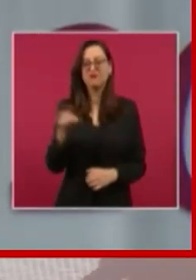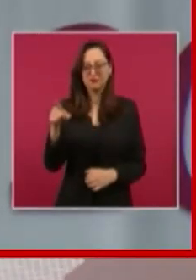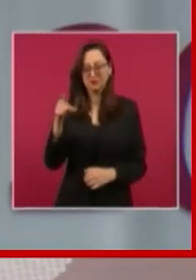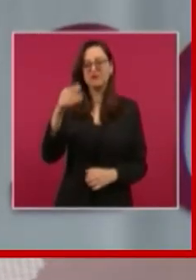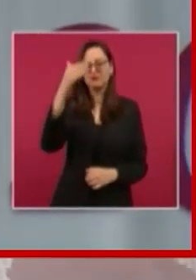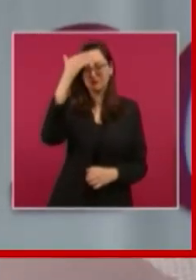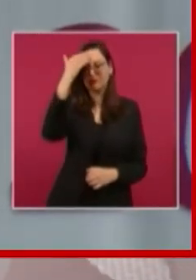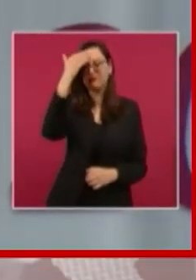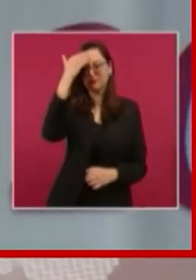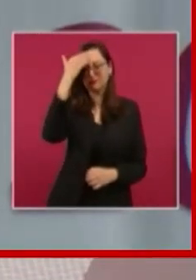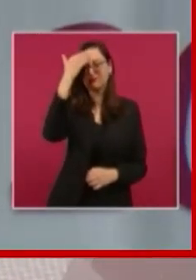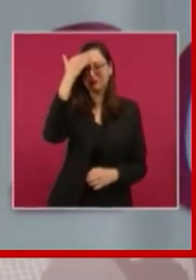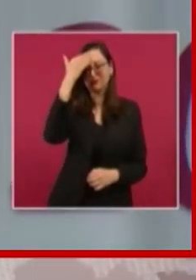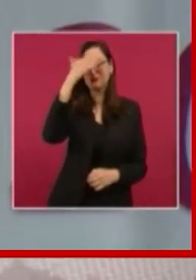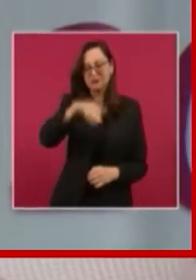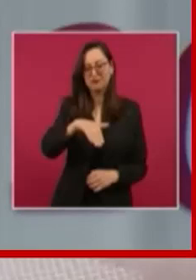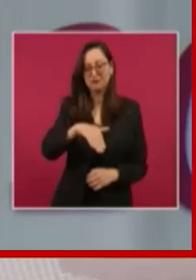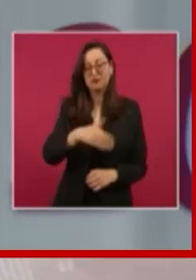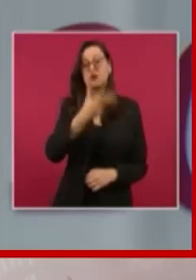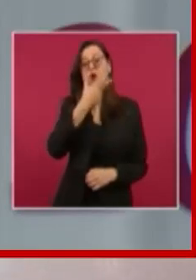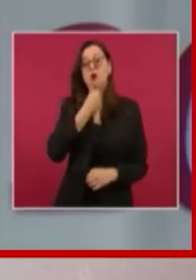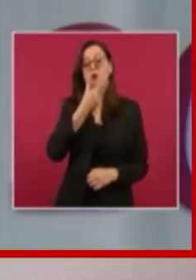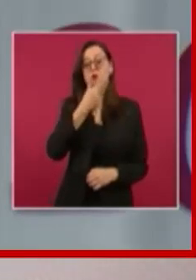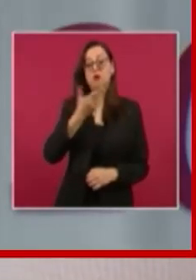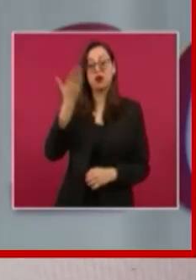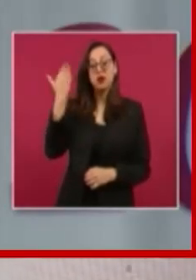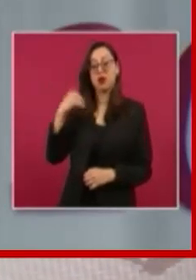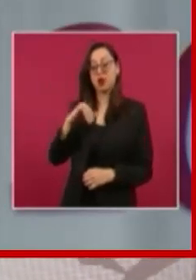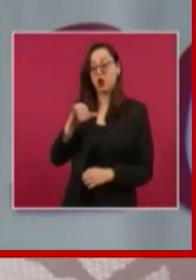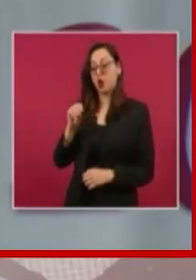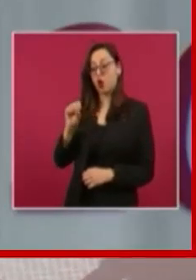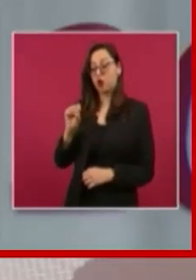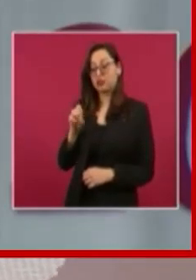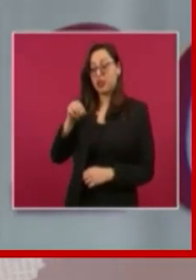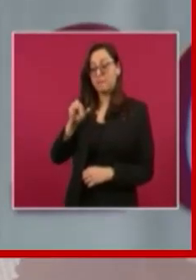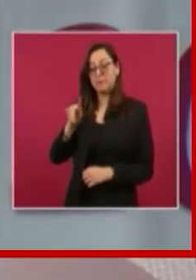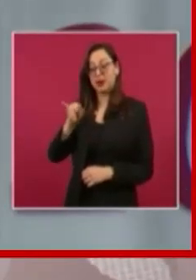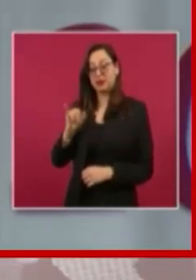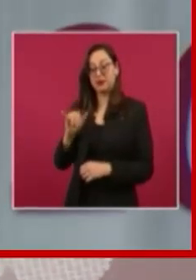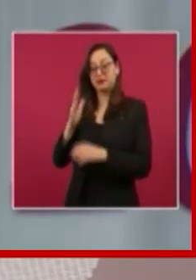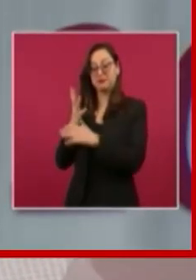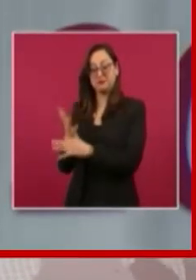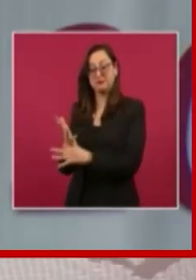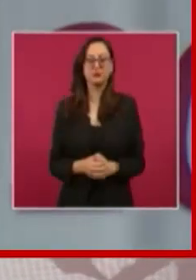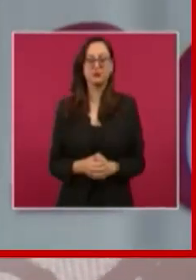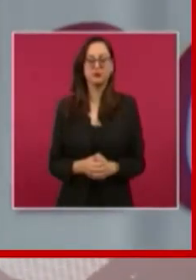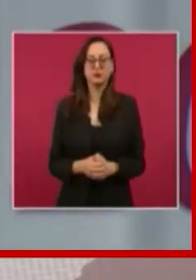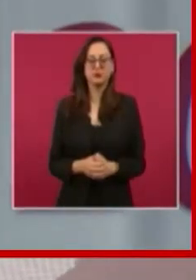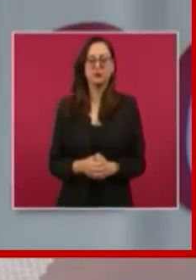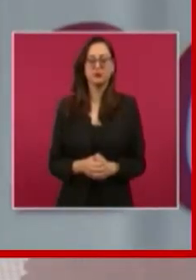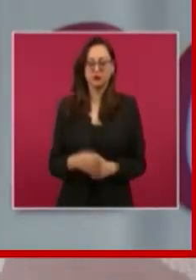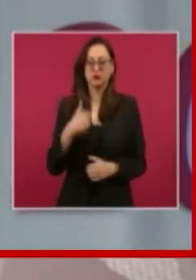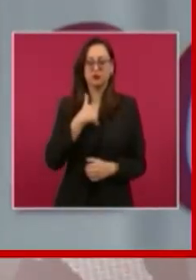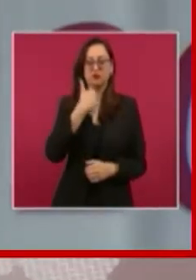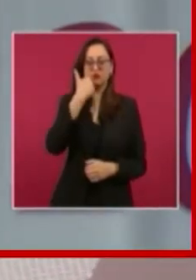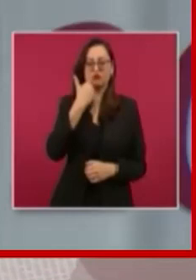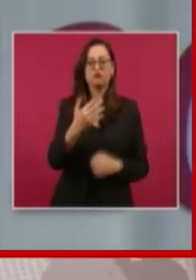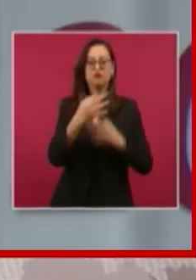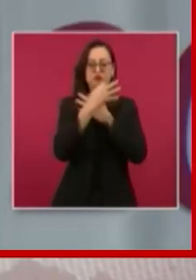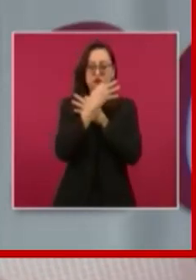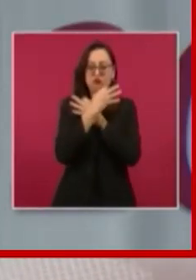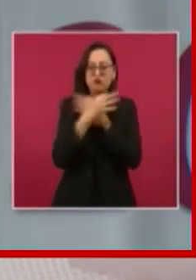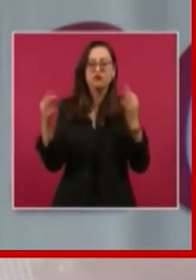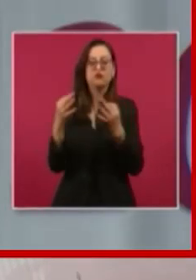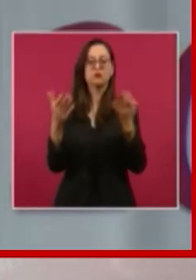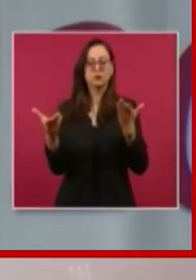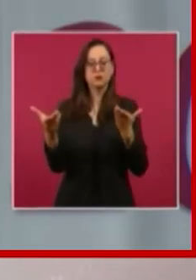de él porque sí es cierto mucha gente es independientemente del refresco de la torta fueron Porque lo quieren genuinamente y entendieron que era un momento de